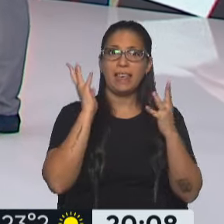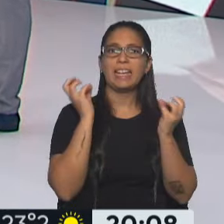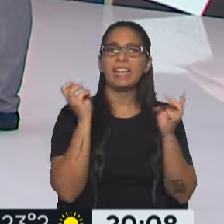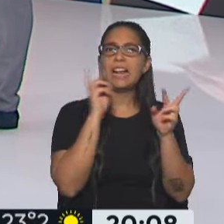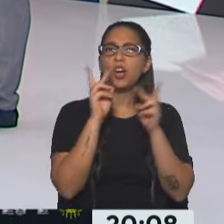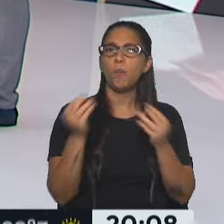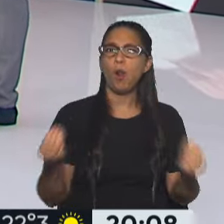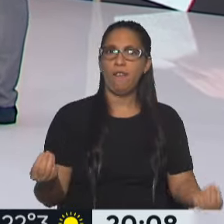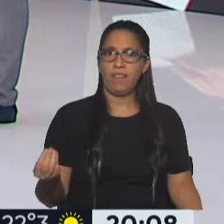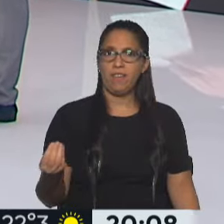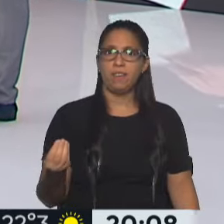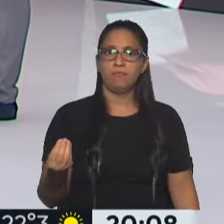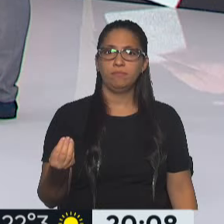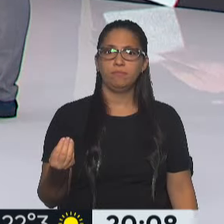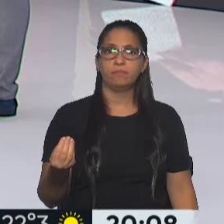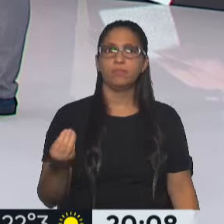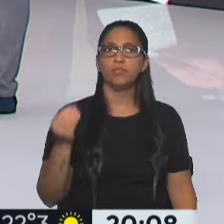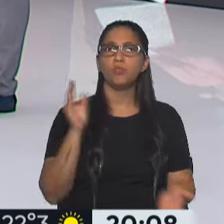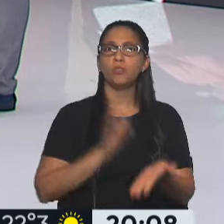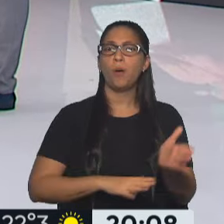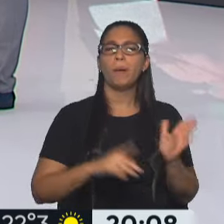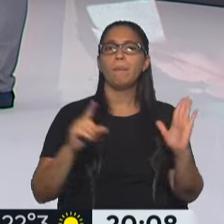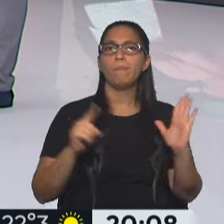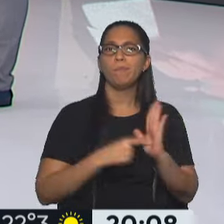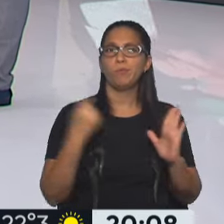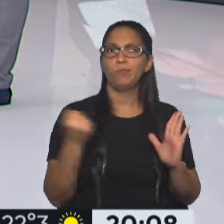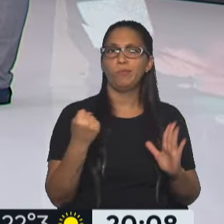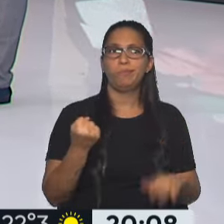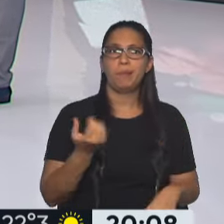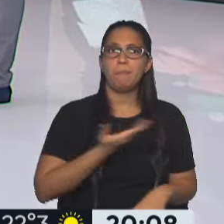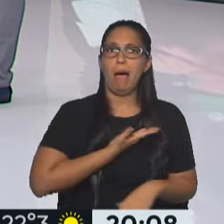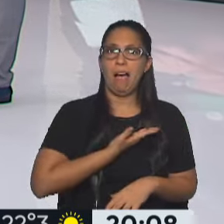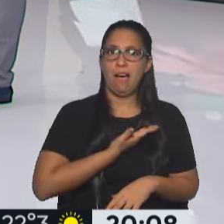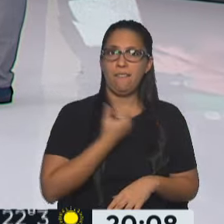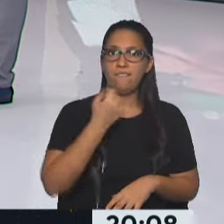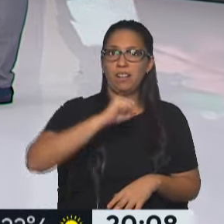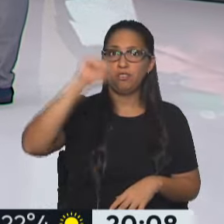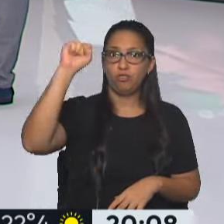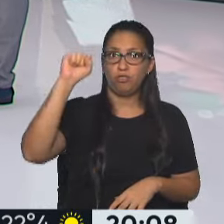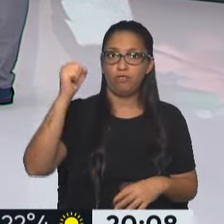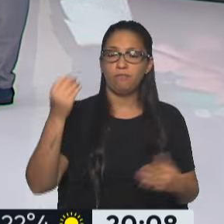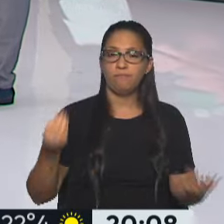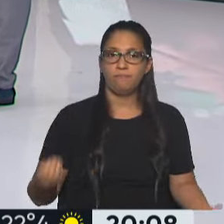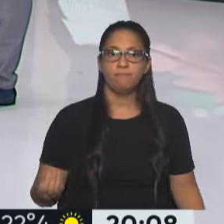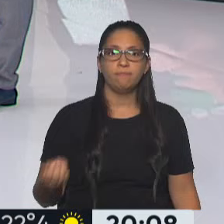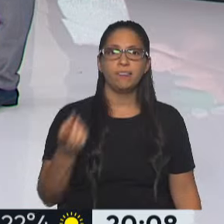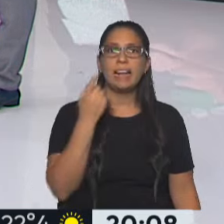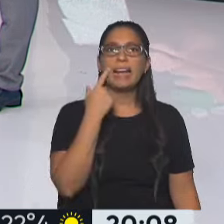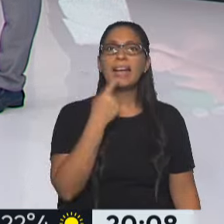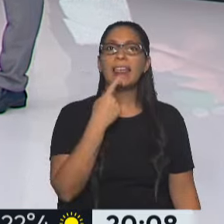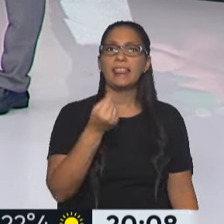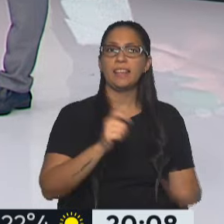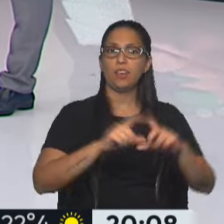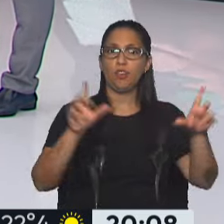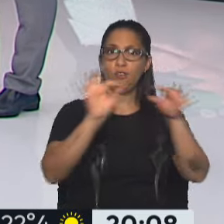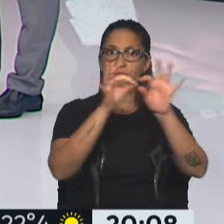en especial sobre la principal variable que nos afecta a los argentinos, que es la inflación. Si querés, vemos lo que dijo. Mirá lo que